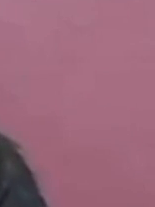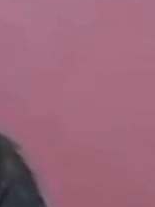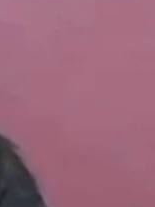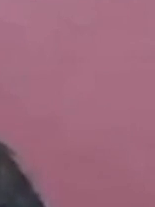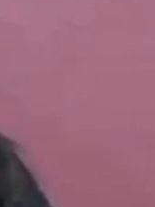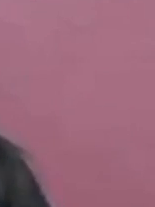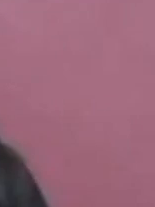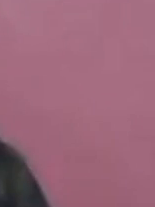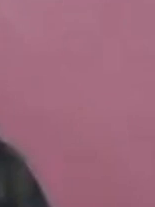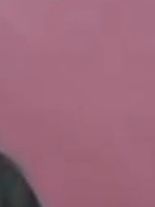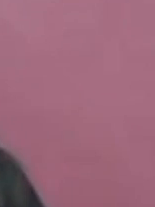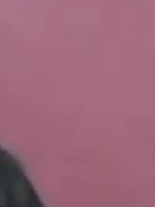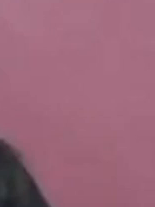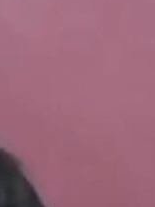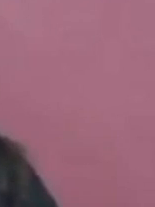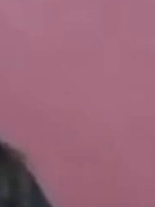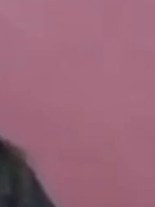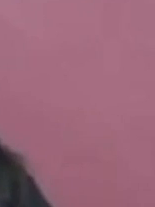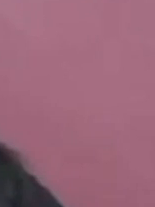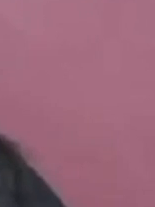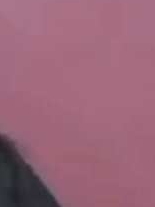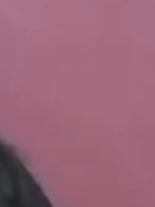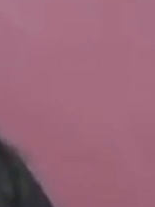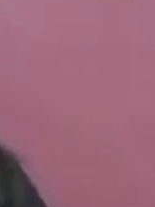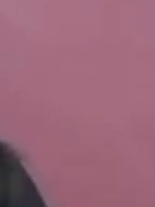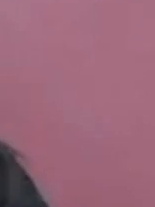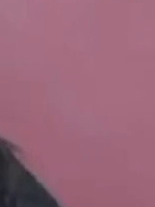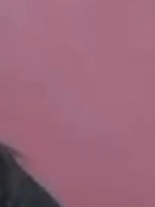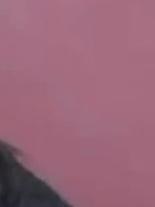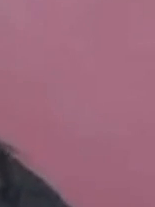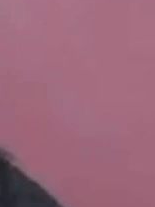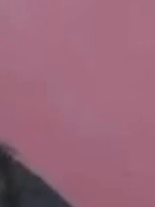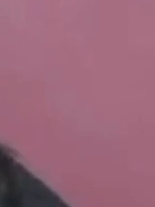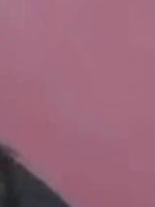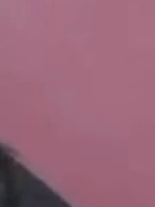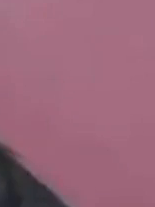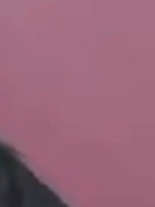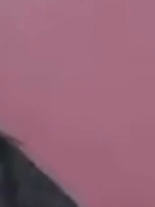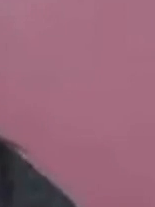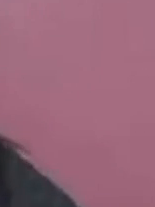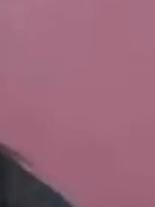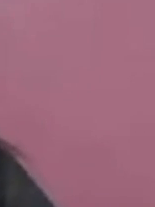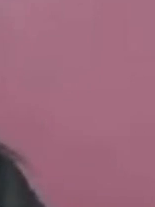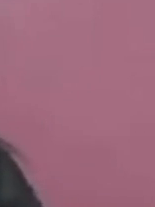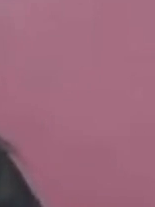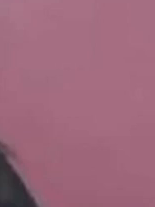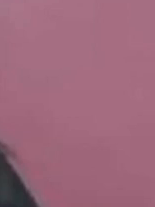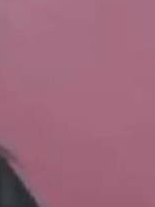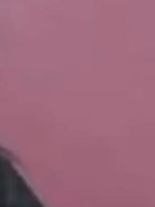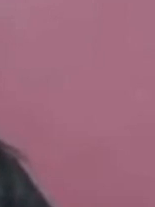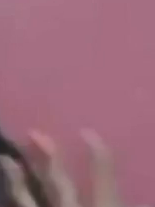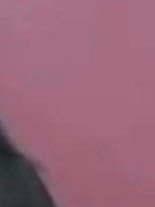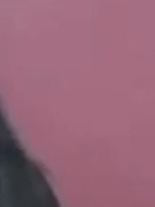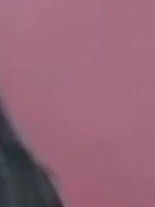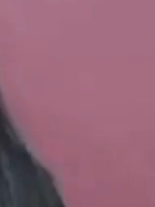hacer una película, pero puedo hacerla porque otros ya lo hicieron y tuvieron otras convenciones, y yo puedo seguir formando